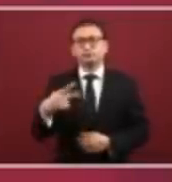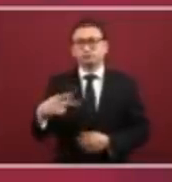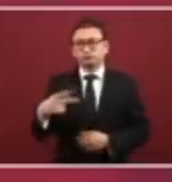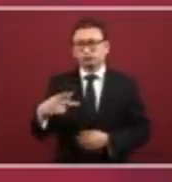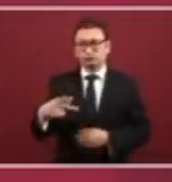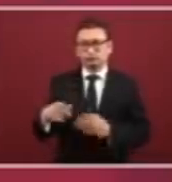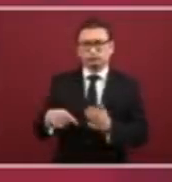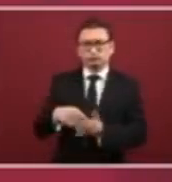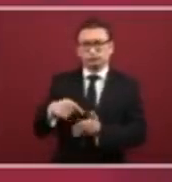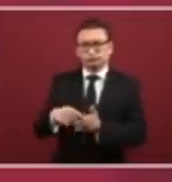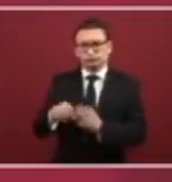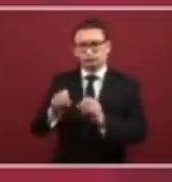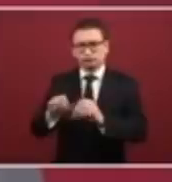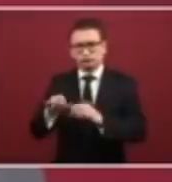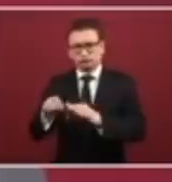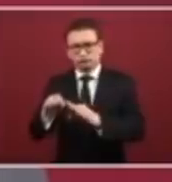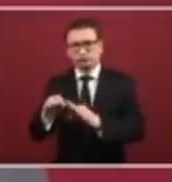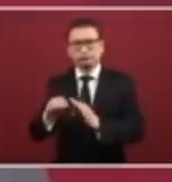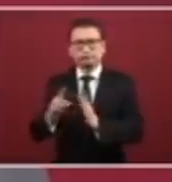de proyecto